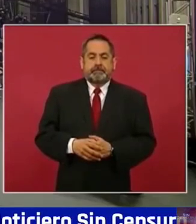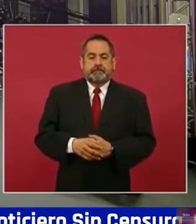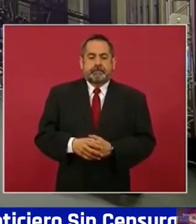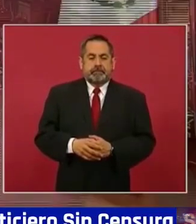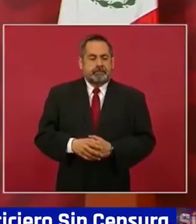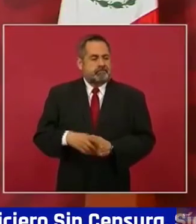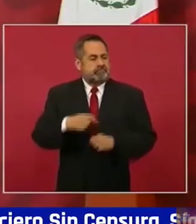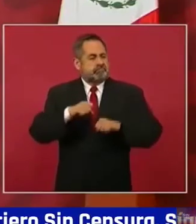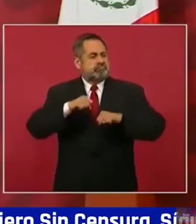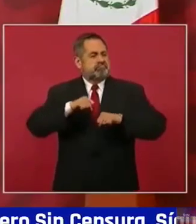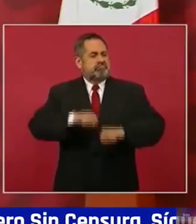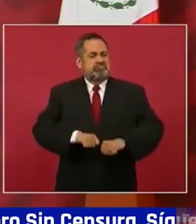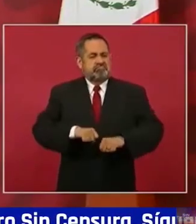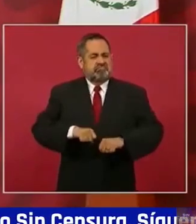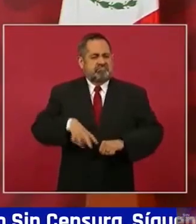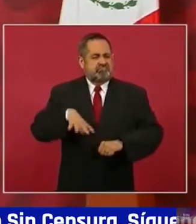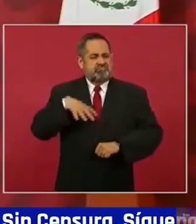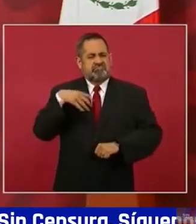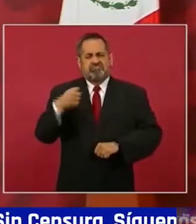la prepotencia.